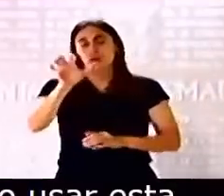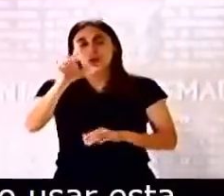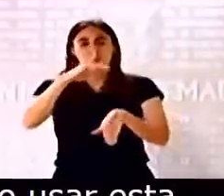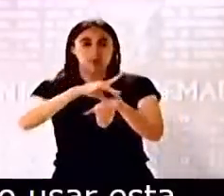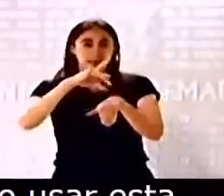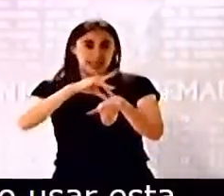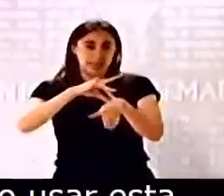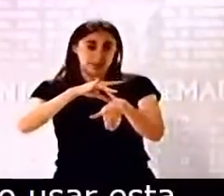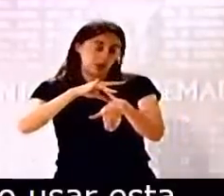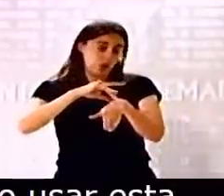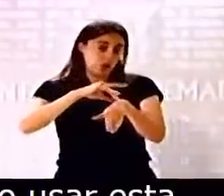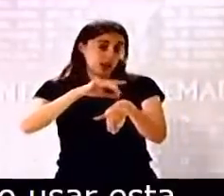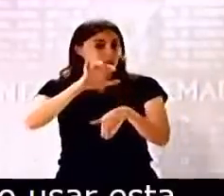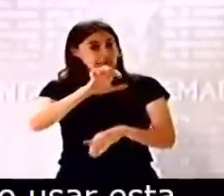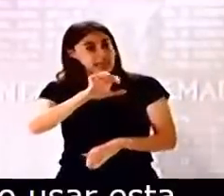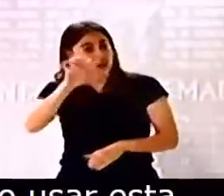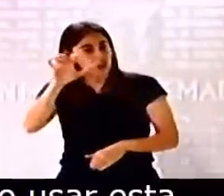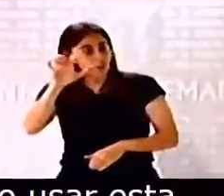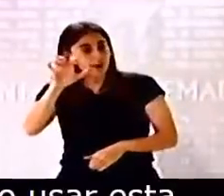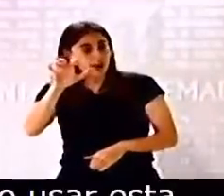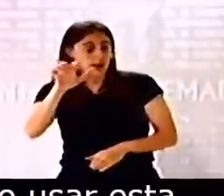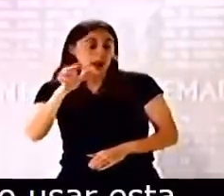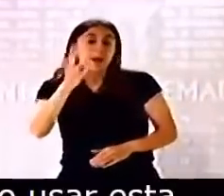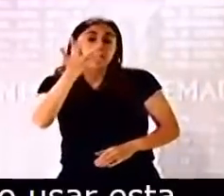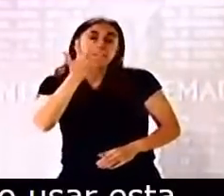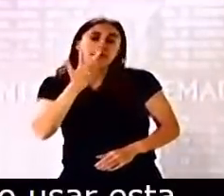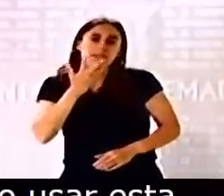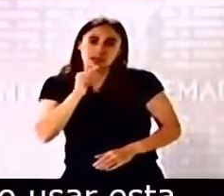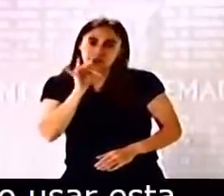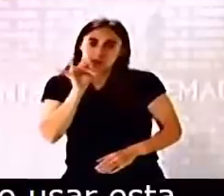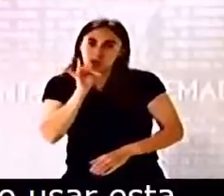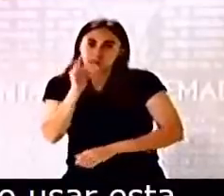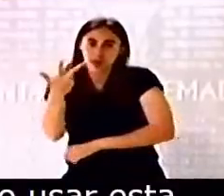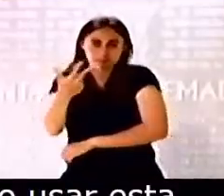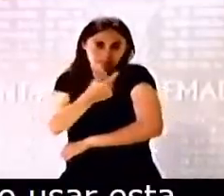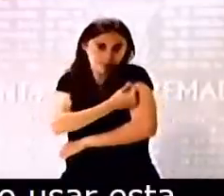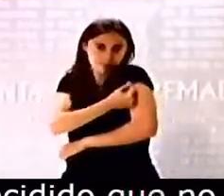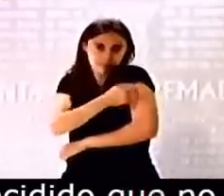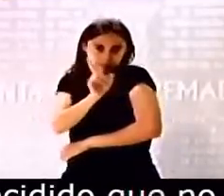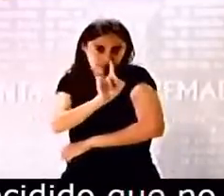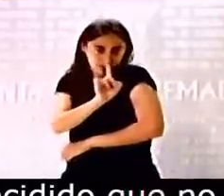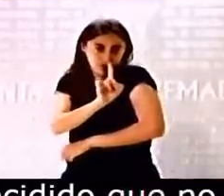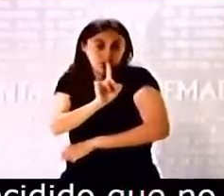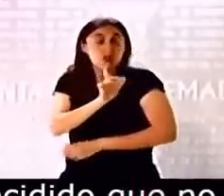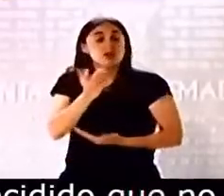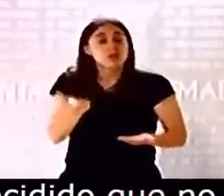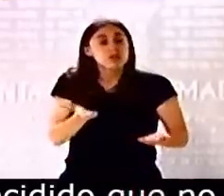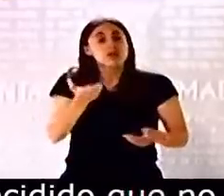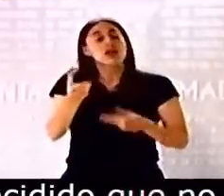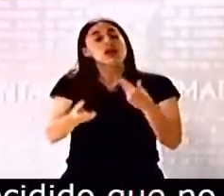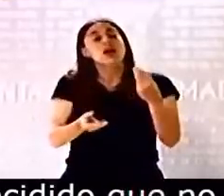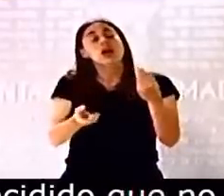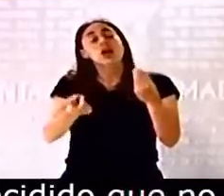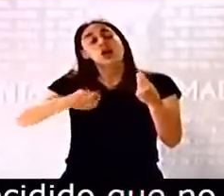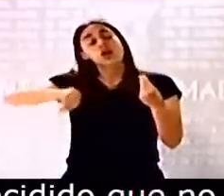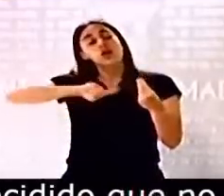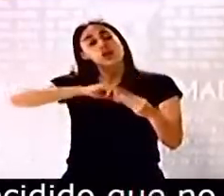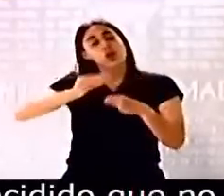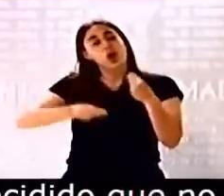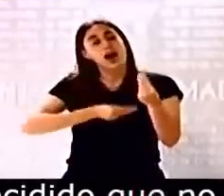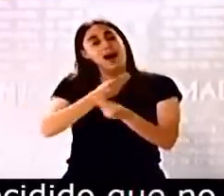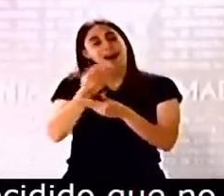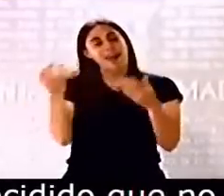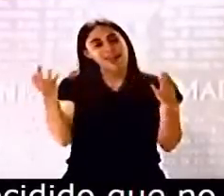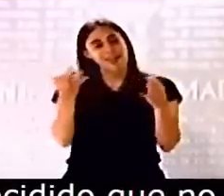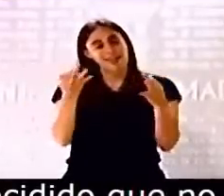Unión Europea, es mejor que no se utilice su vacuna. Y nosotros lo que estamos haciendo es respetar